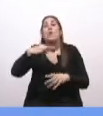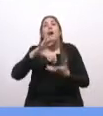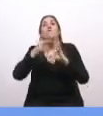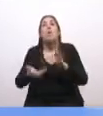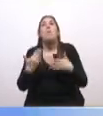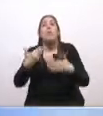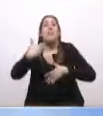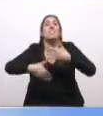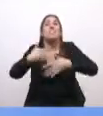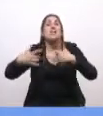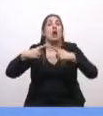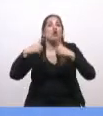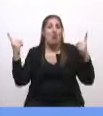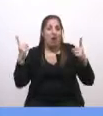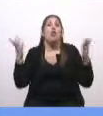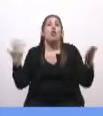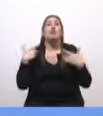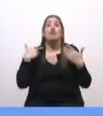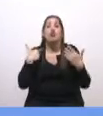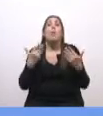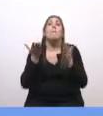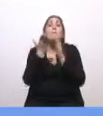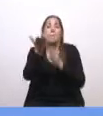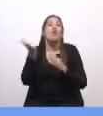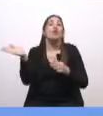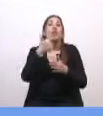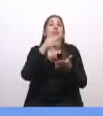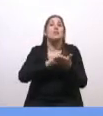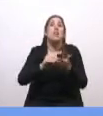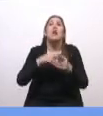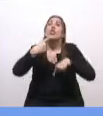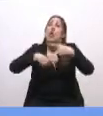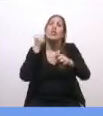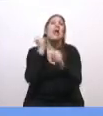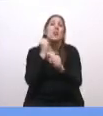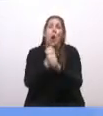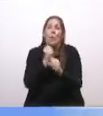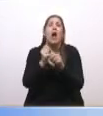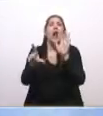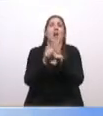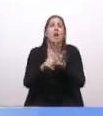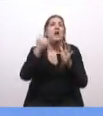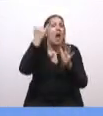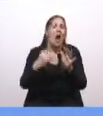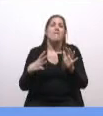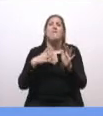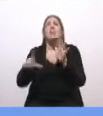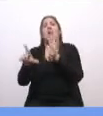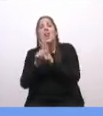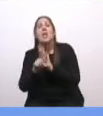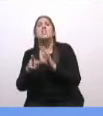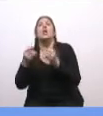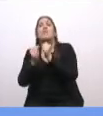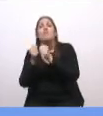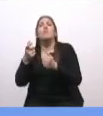desarrollo sostenible así que invito a todos los senadores a que sigamos trabajando en estas leyes hay leyes pendientes como la ley de residuos aparatos electrónicos la ley